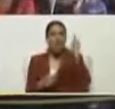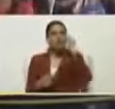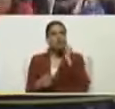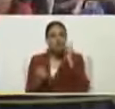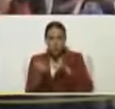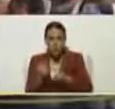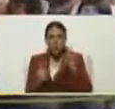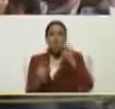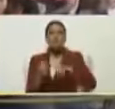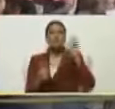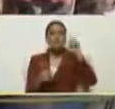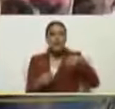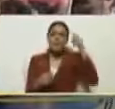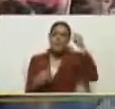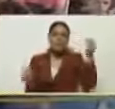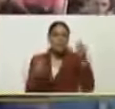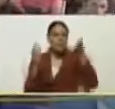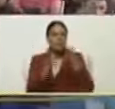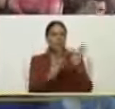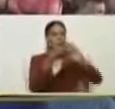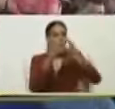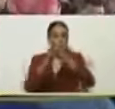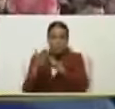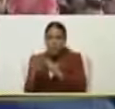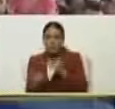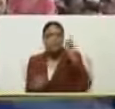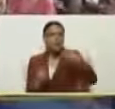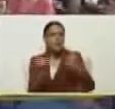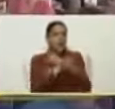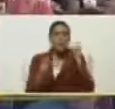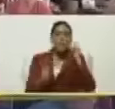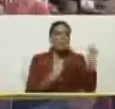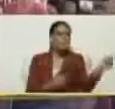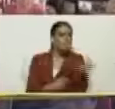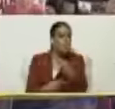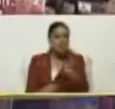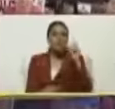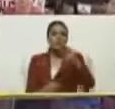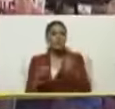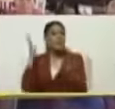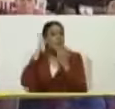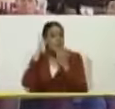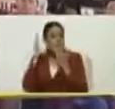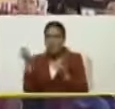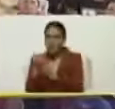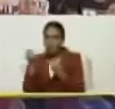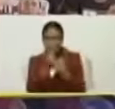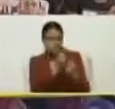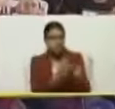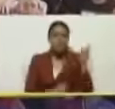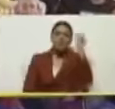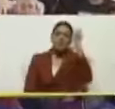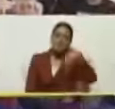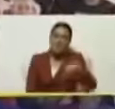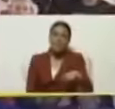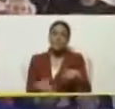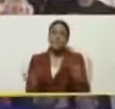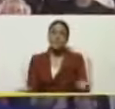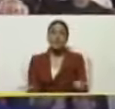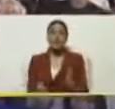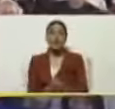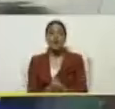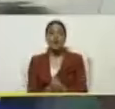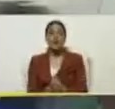feminista y comunero. Me llaman también los indígenas, gran cacique Indio Brazo